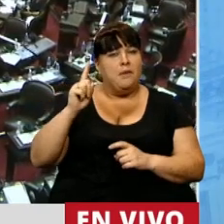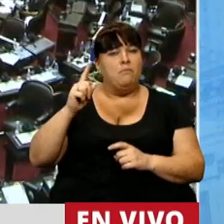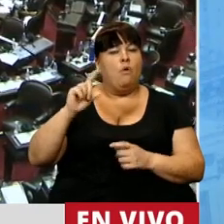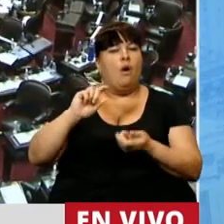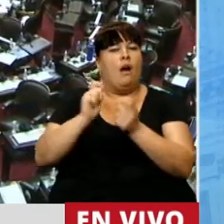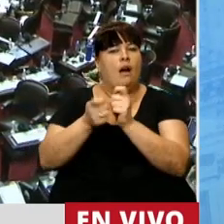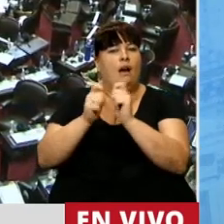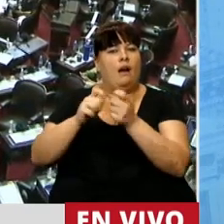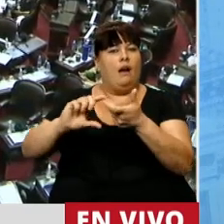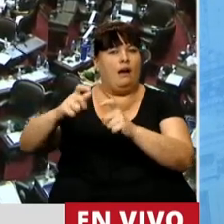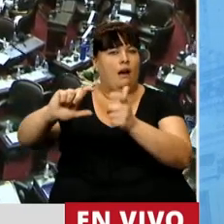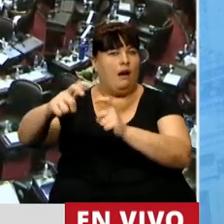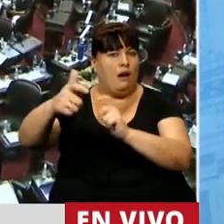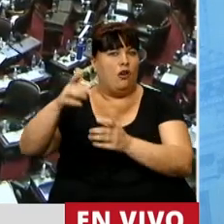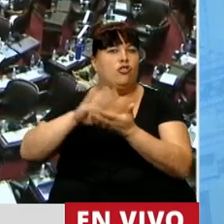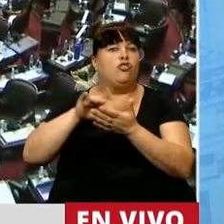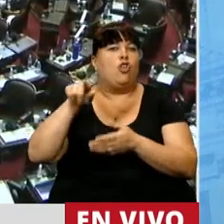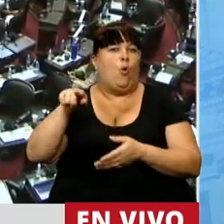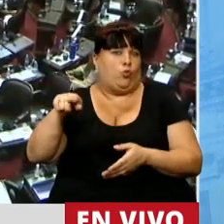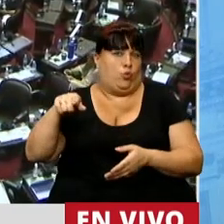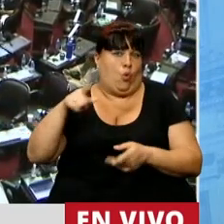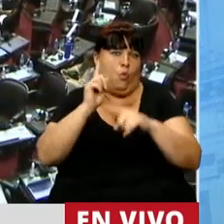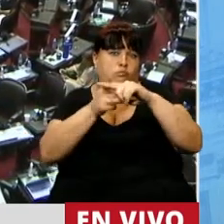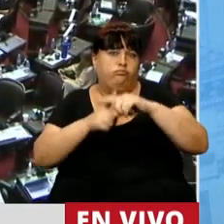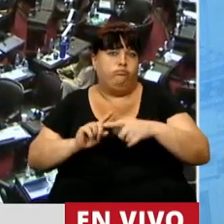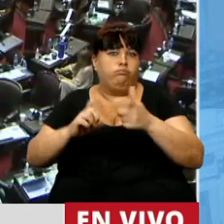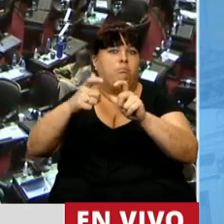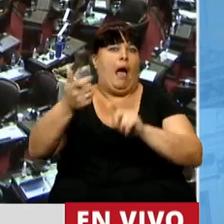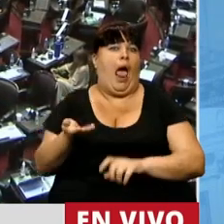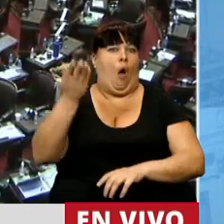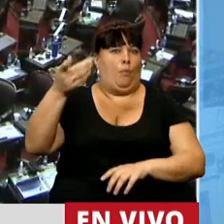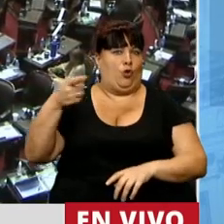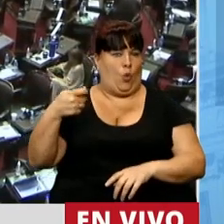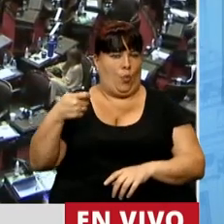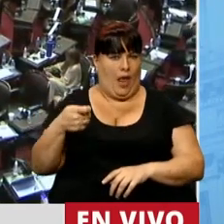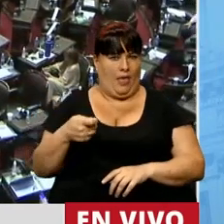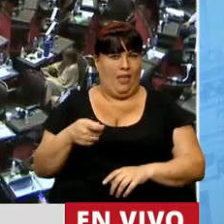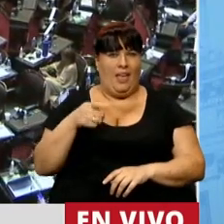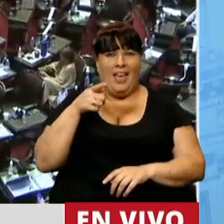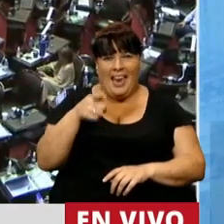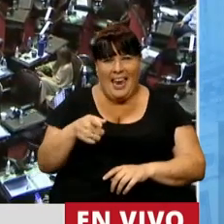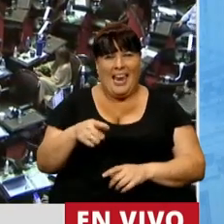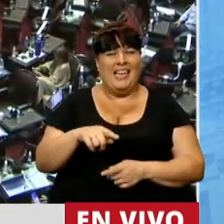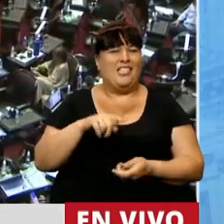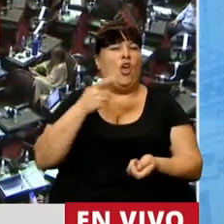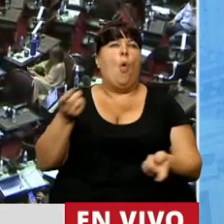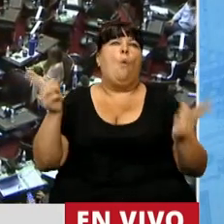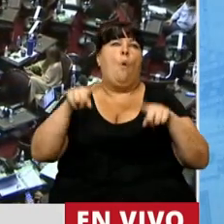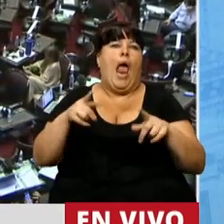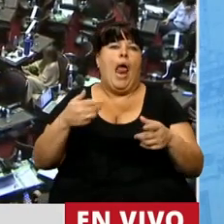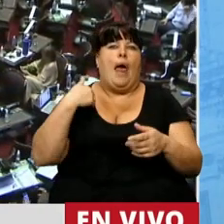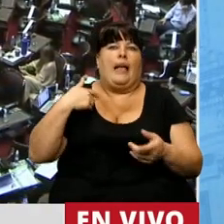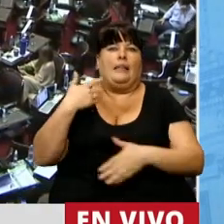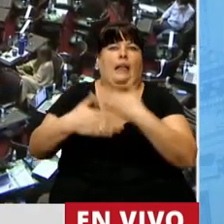una modificación del cálculo de sus ingresos. Esto de refundar la Argentina cada